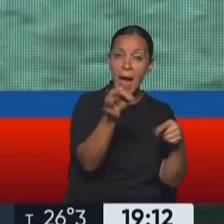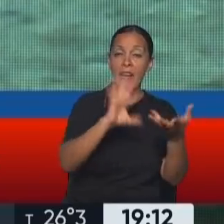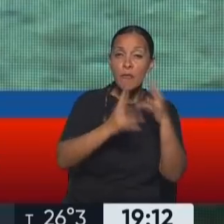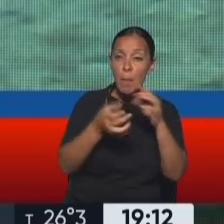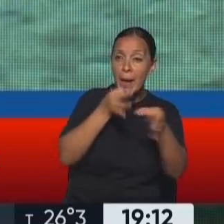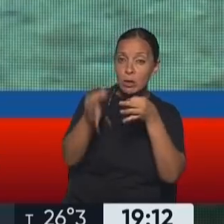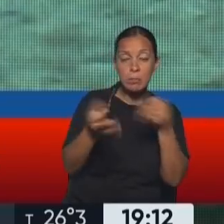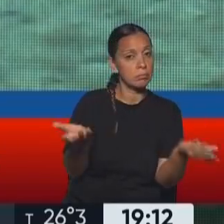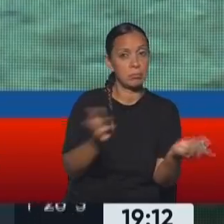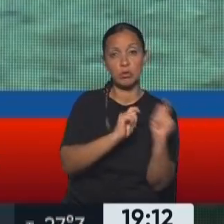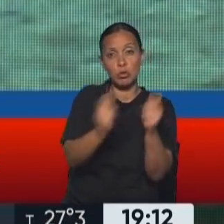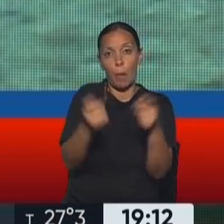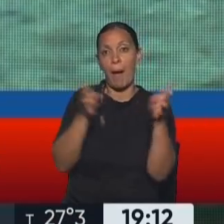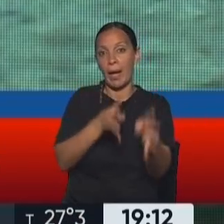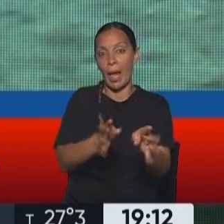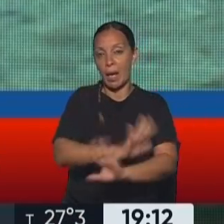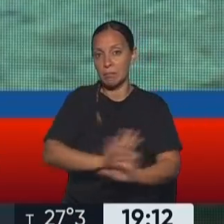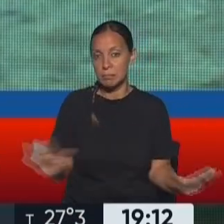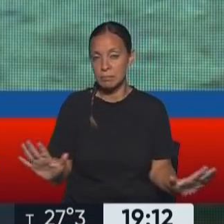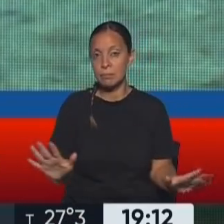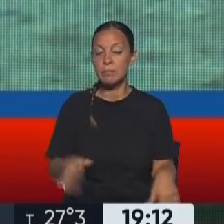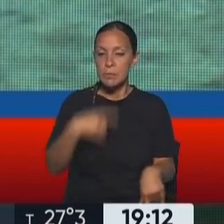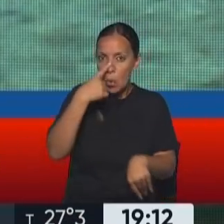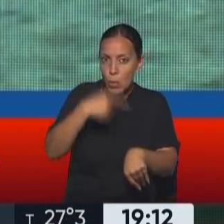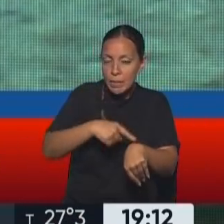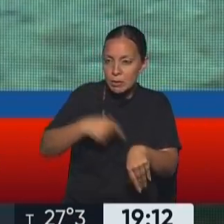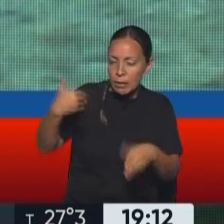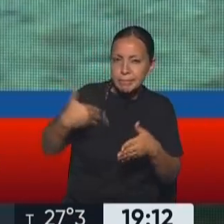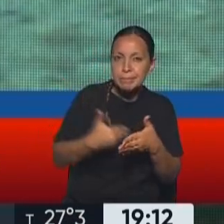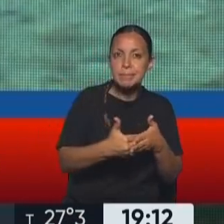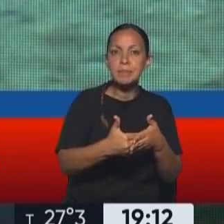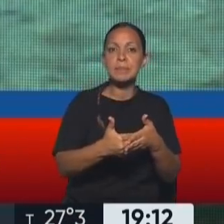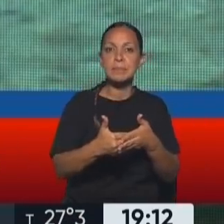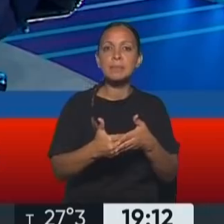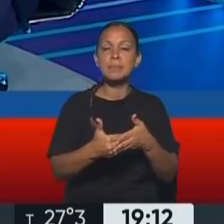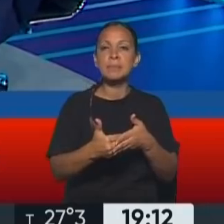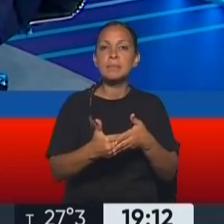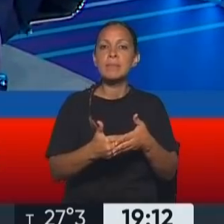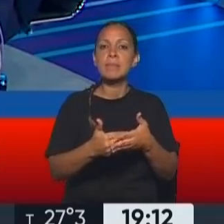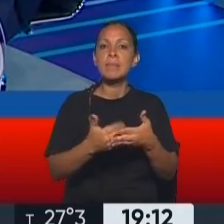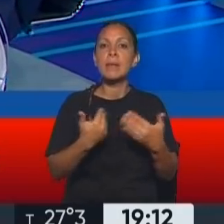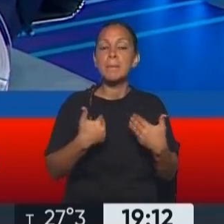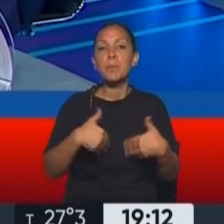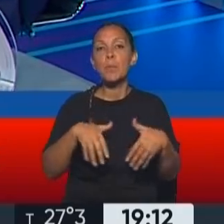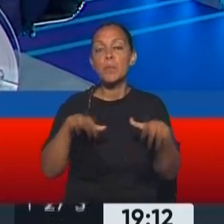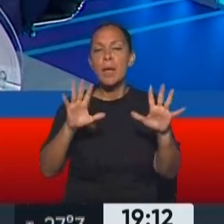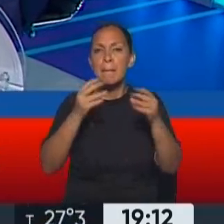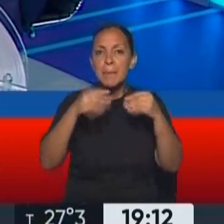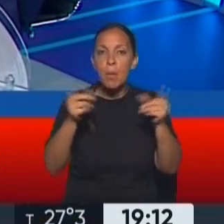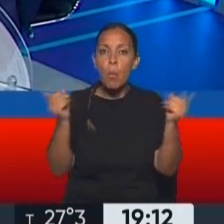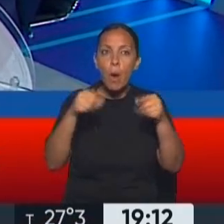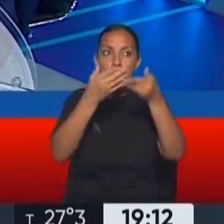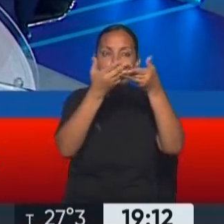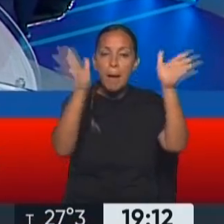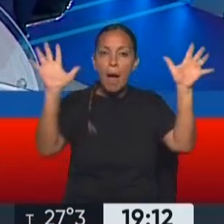la guerra. Y en las últimas horas, la posible justamente apertura del espacio aéreo, o la